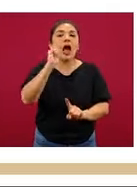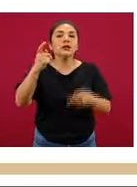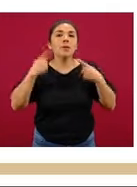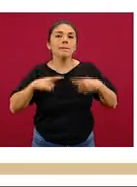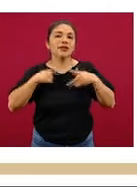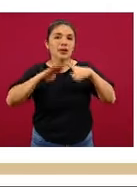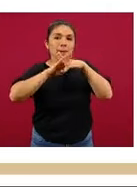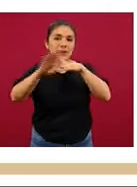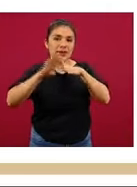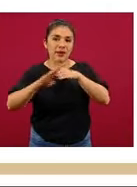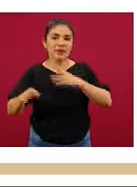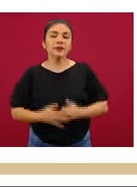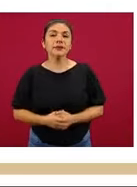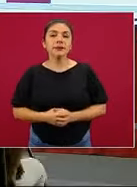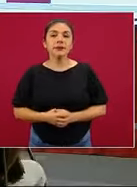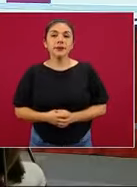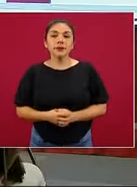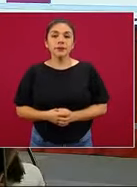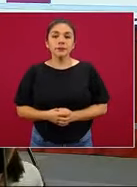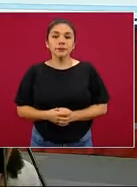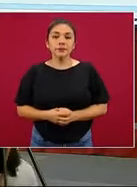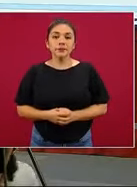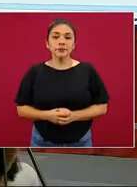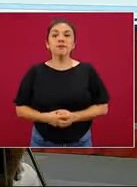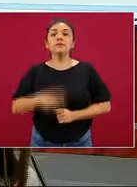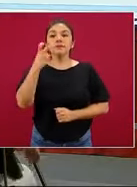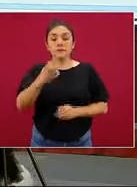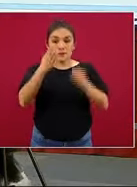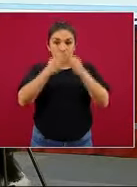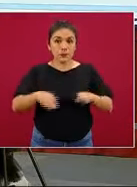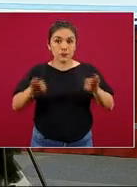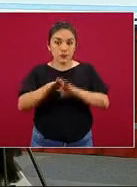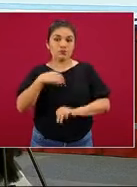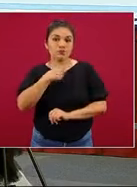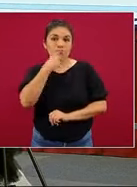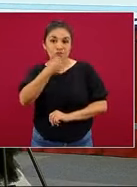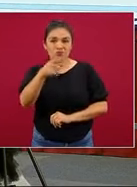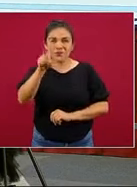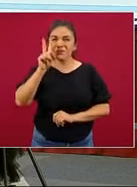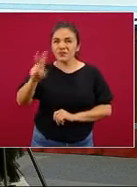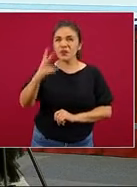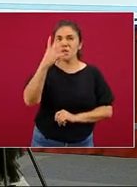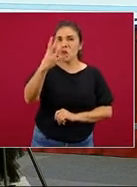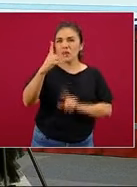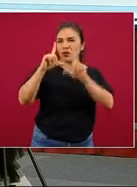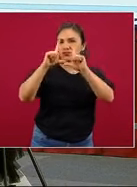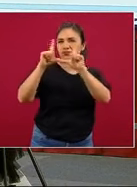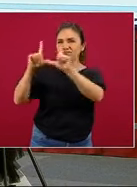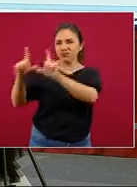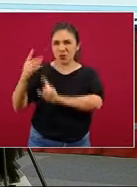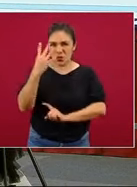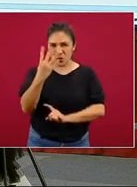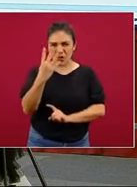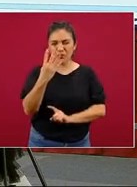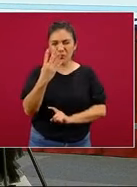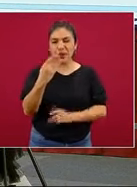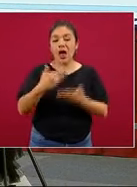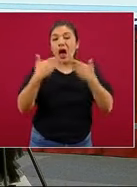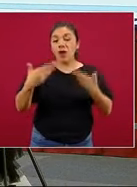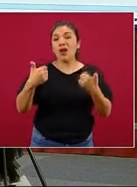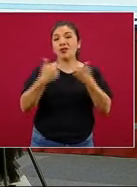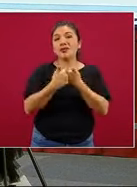La siguiente, por favor. Bueno, es importante también mencionar, ustedes vieron 4 cuadritos más, que ahora con el marco